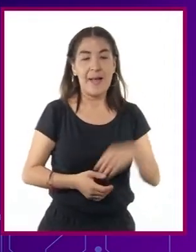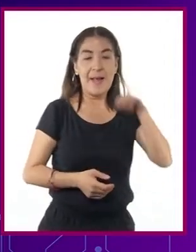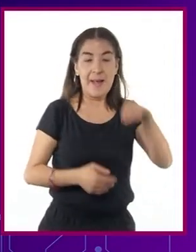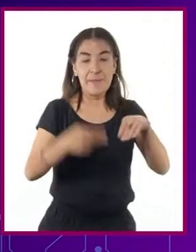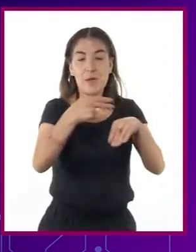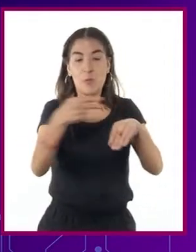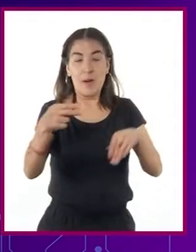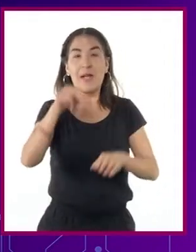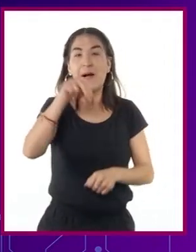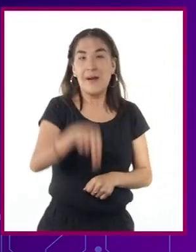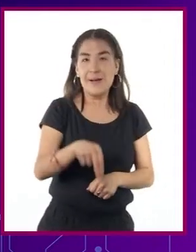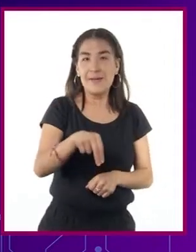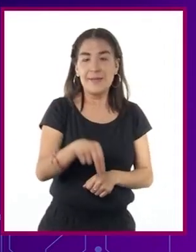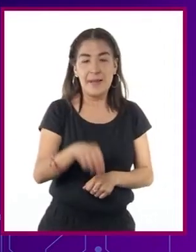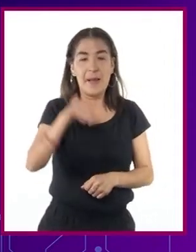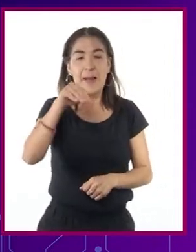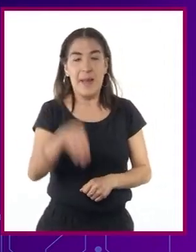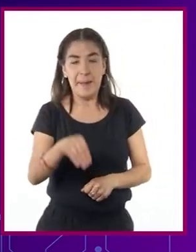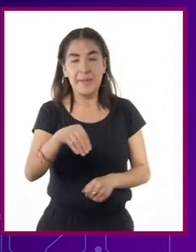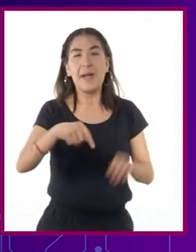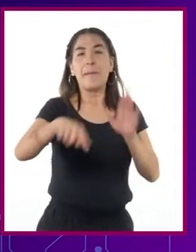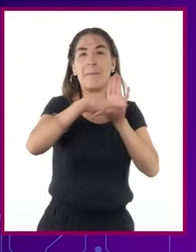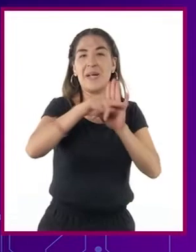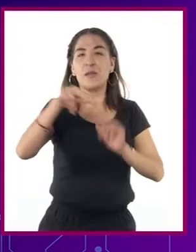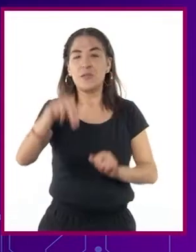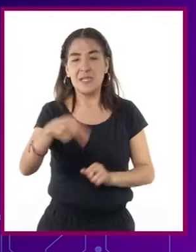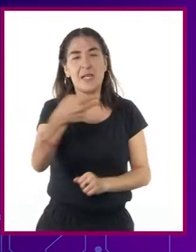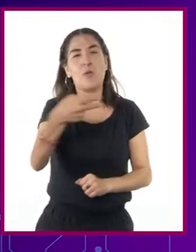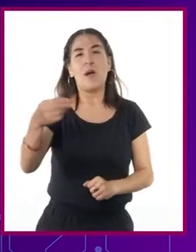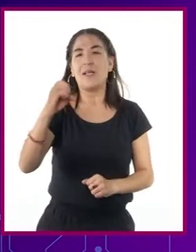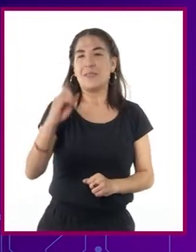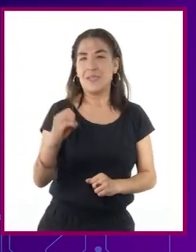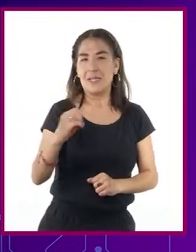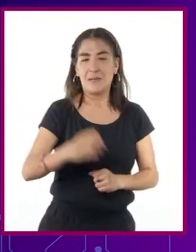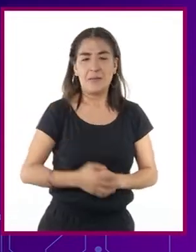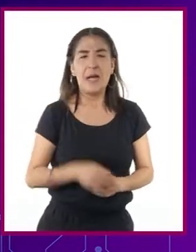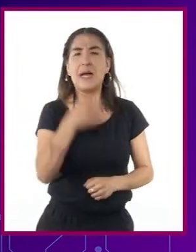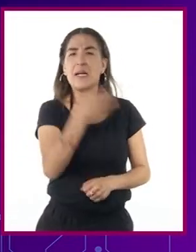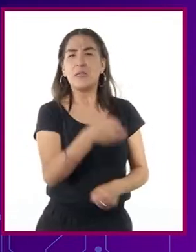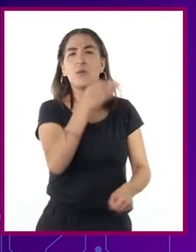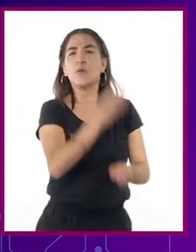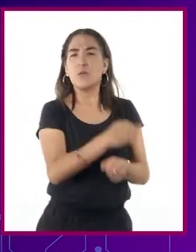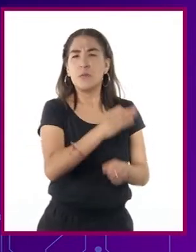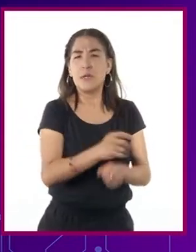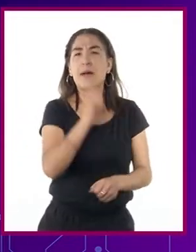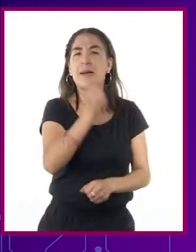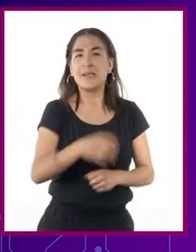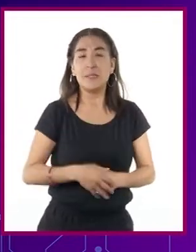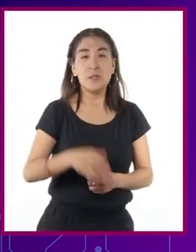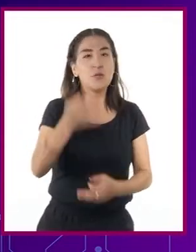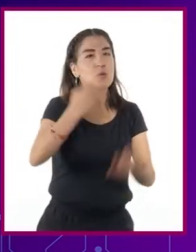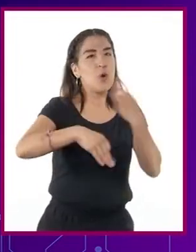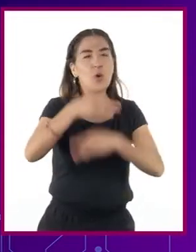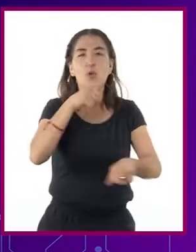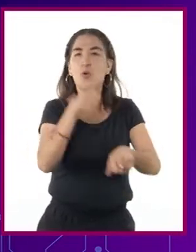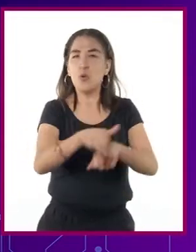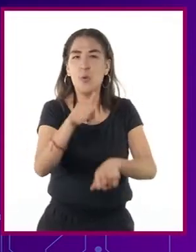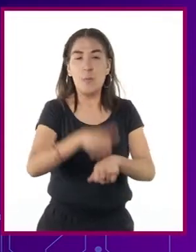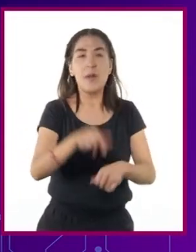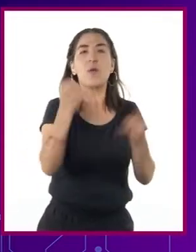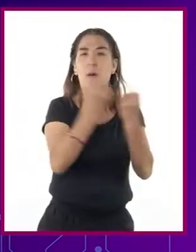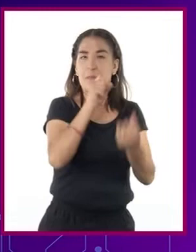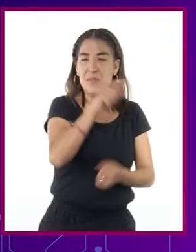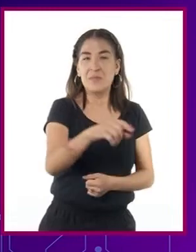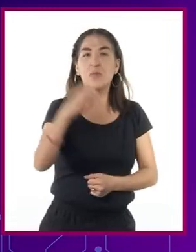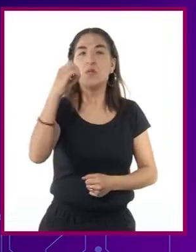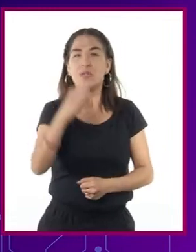n, entonces m menos n es igual a 0. De aquí podemos suponer que todos los números, excepto 0,